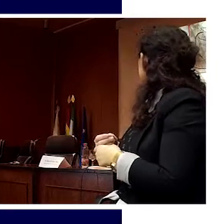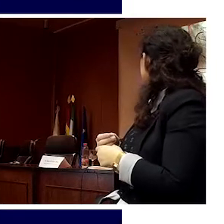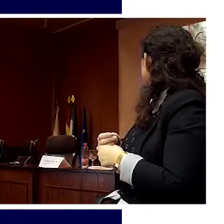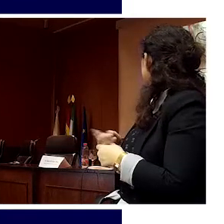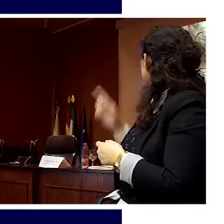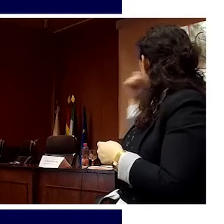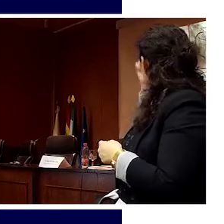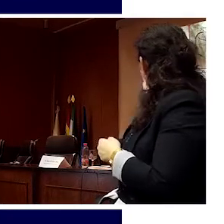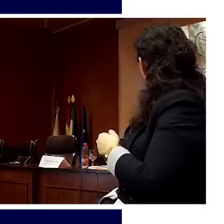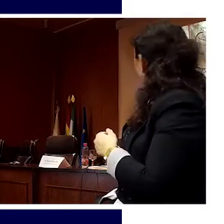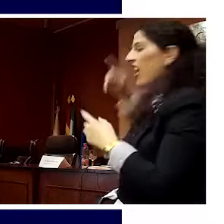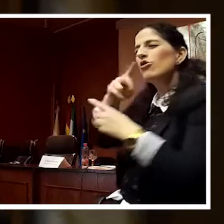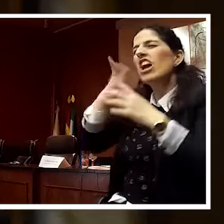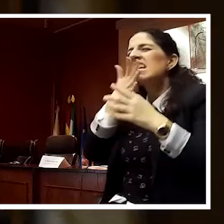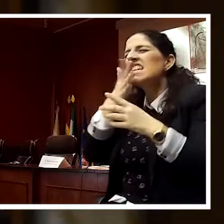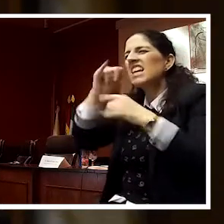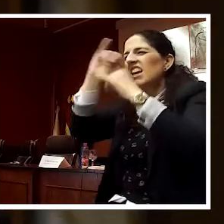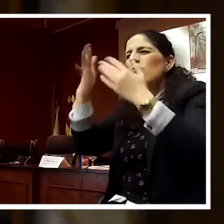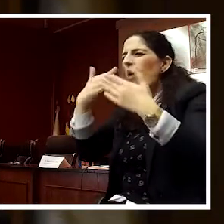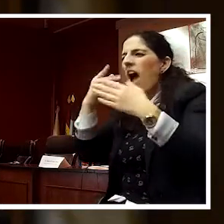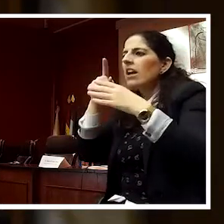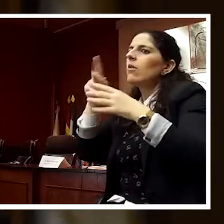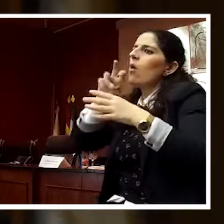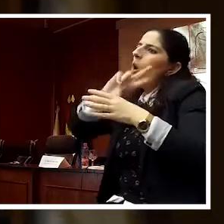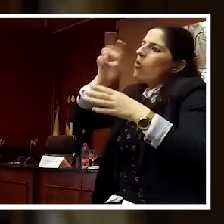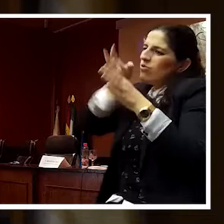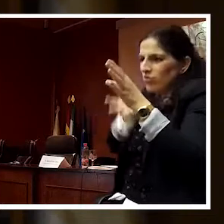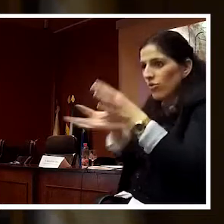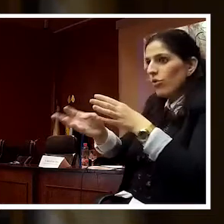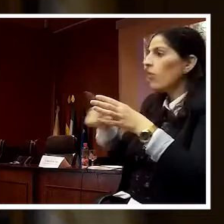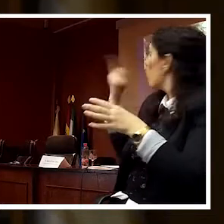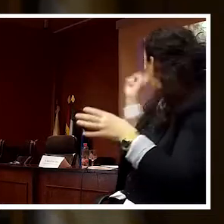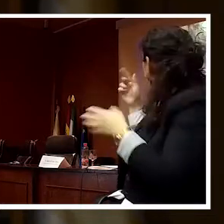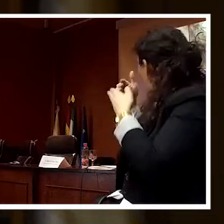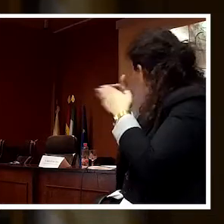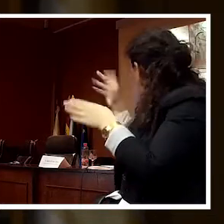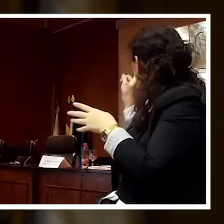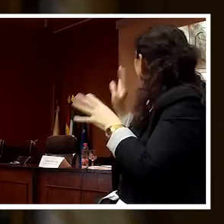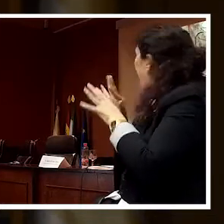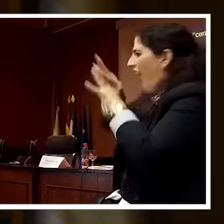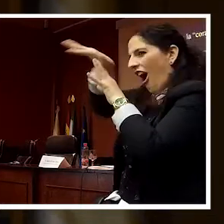Relleno colateral que ya no es preciso cuando se restablece el flujo anterógrado.